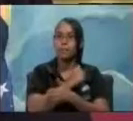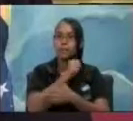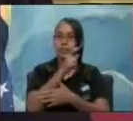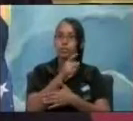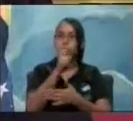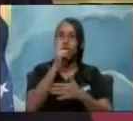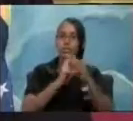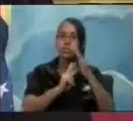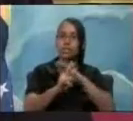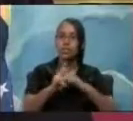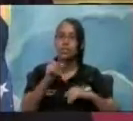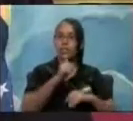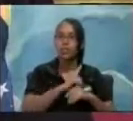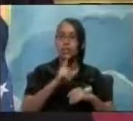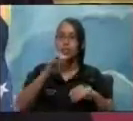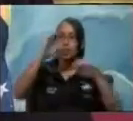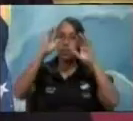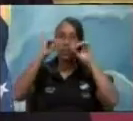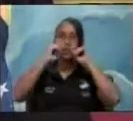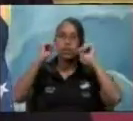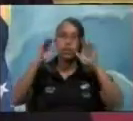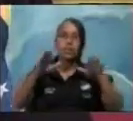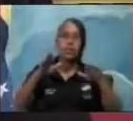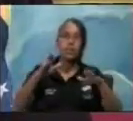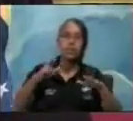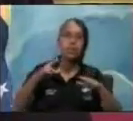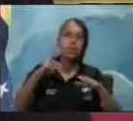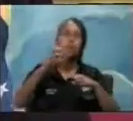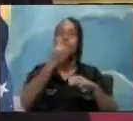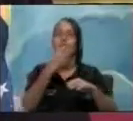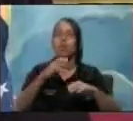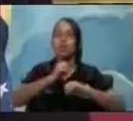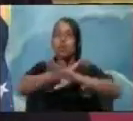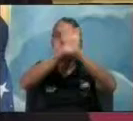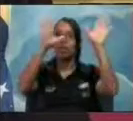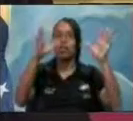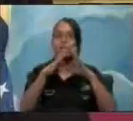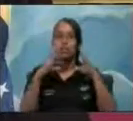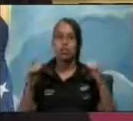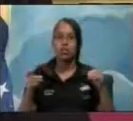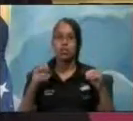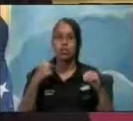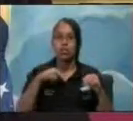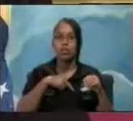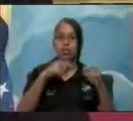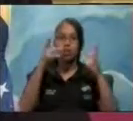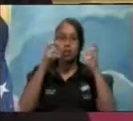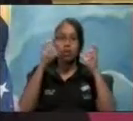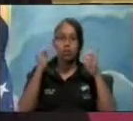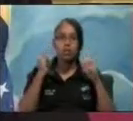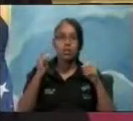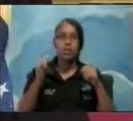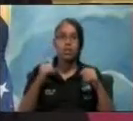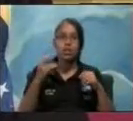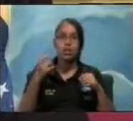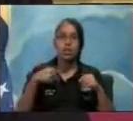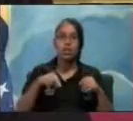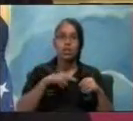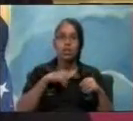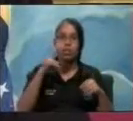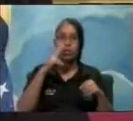precioso matutino. Que Dios les bendiga y que tengan todos muy buenos días a todos esos televidentes que nos escuchan y que nos ven y que nos